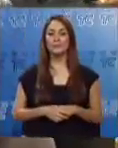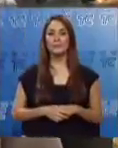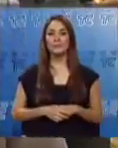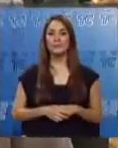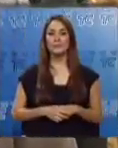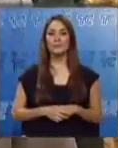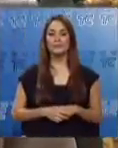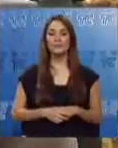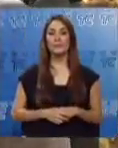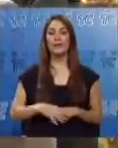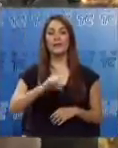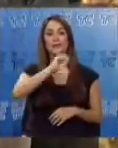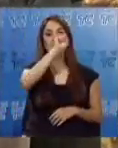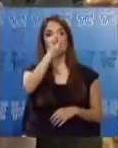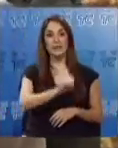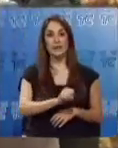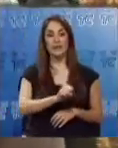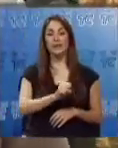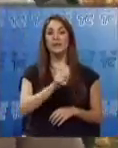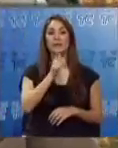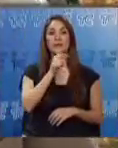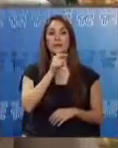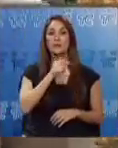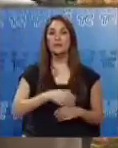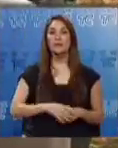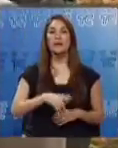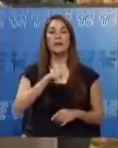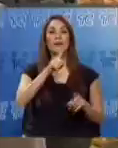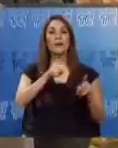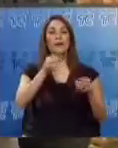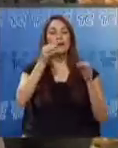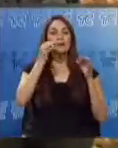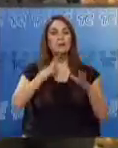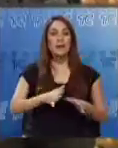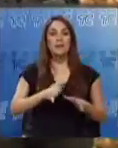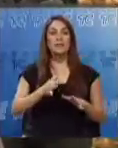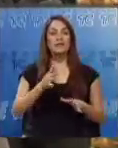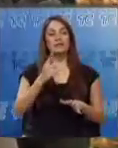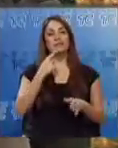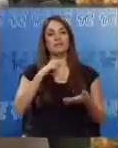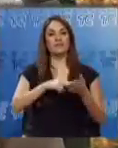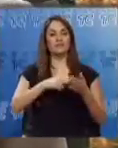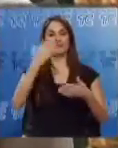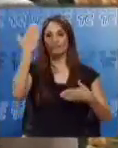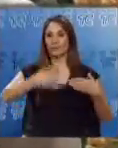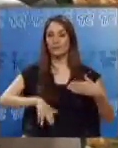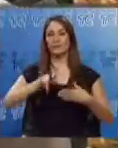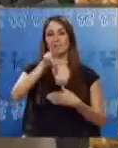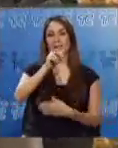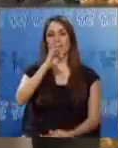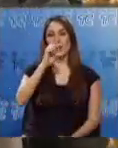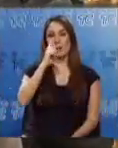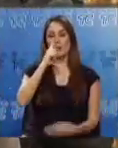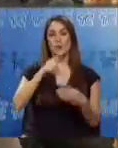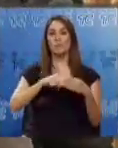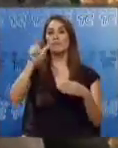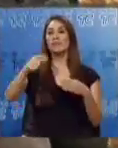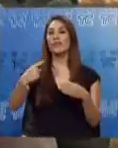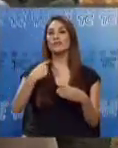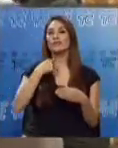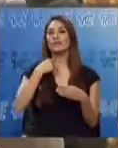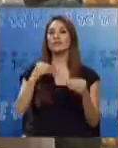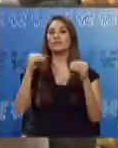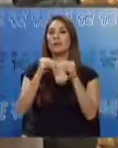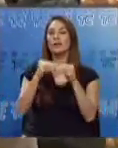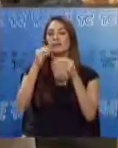El ciclo Sierra, quienes no se queden exámenes supletorios, termina el 30 de junio y después viene toda